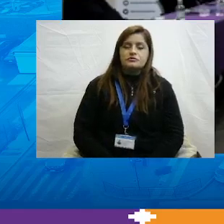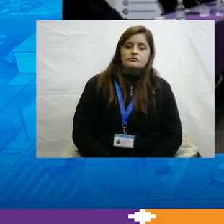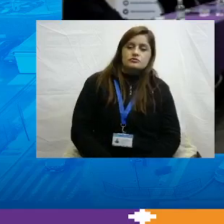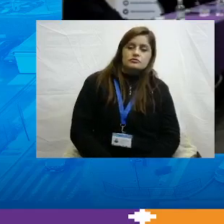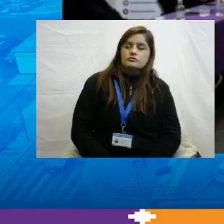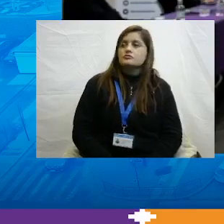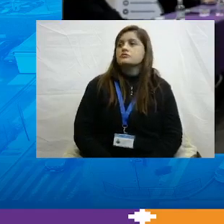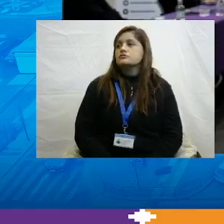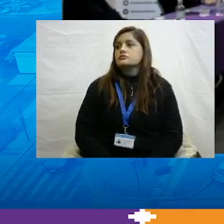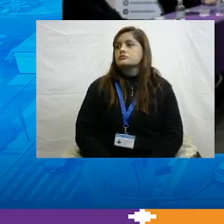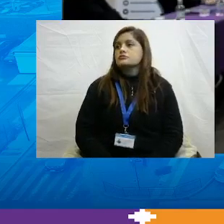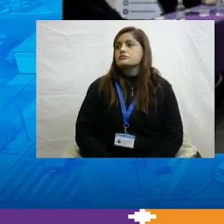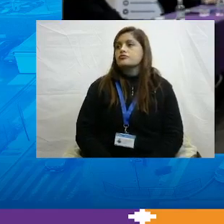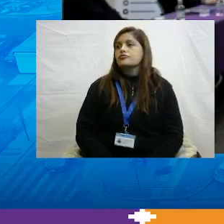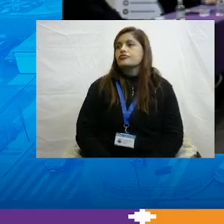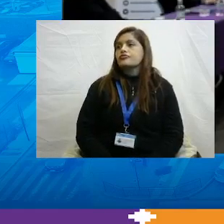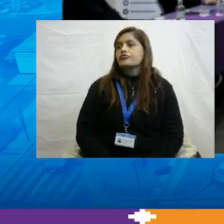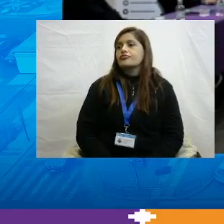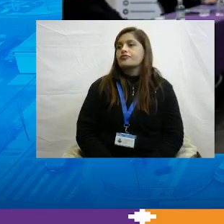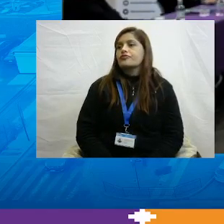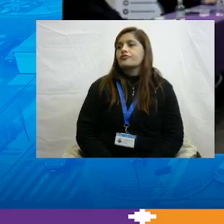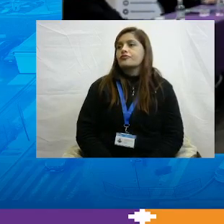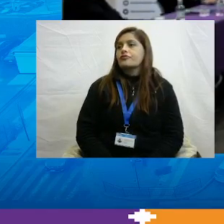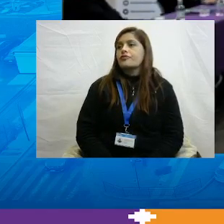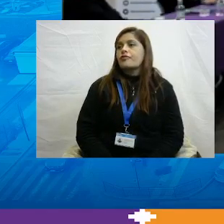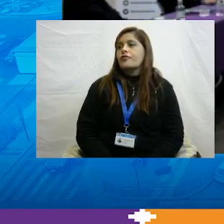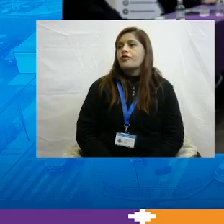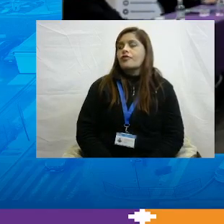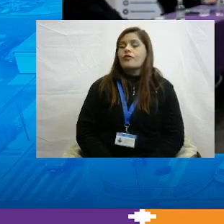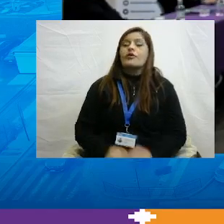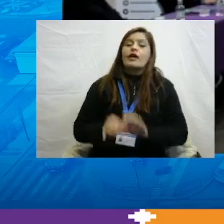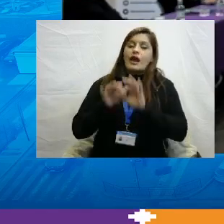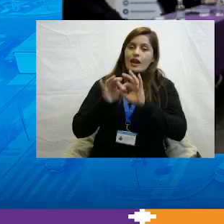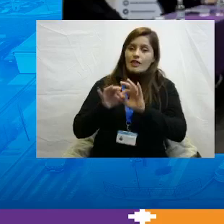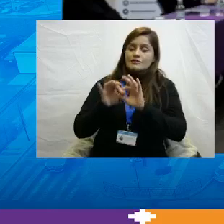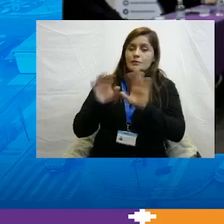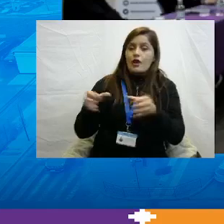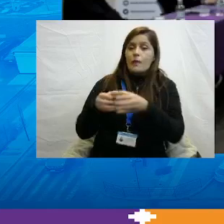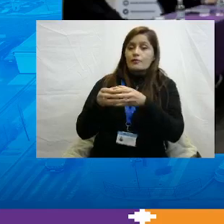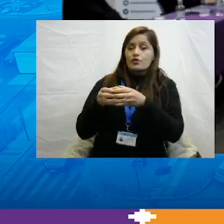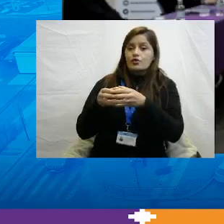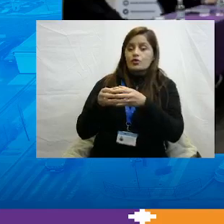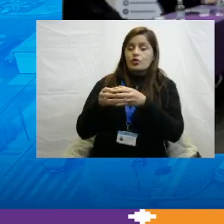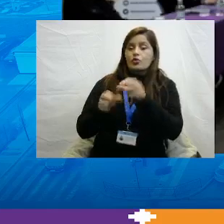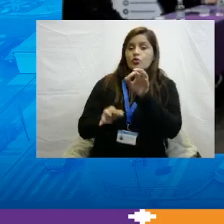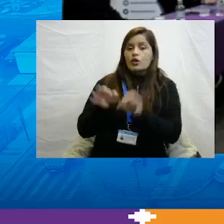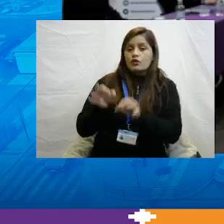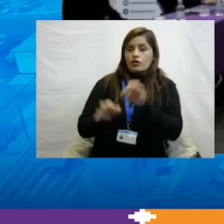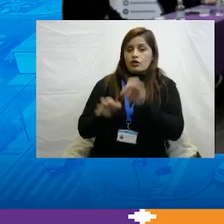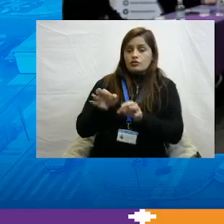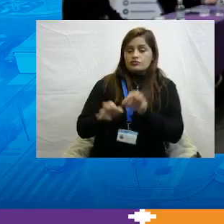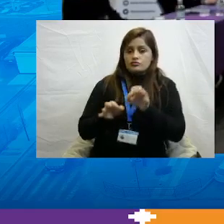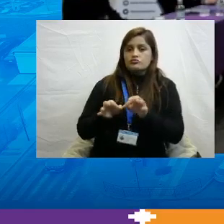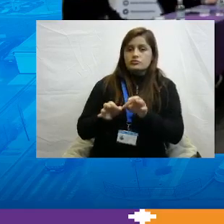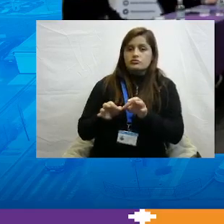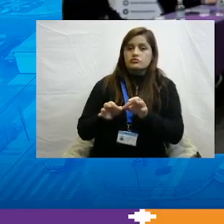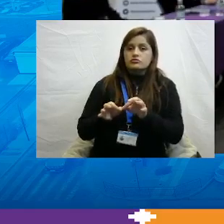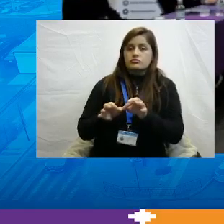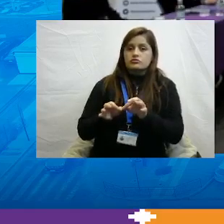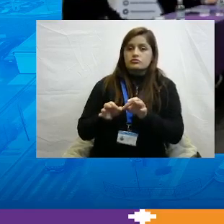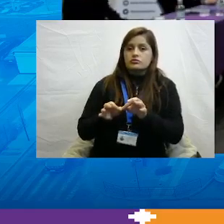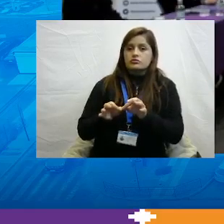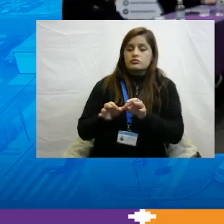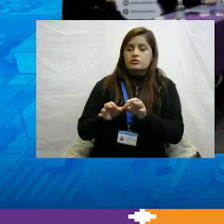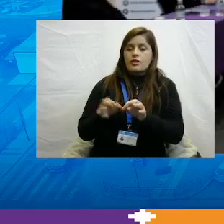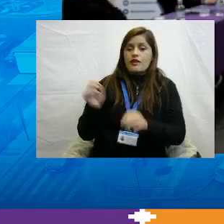Súper. Lo tomamos entonces. Y le agradecemos también al equipo jurídico que ha estado llevando y revisando